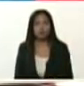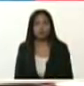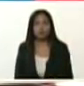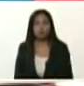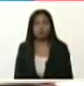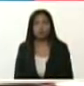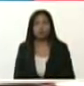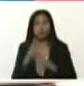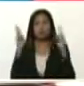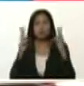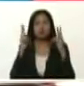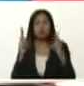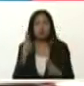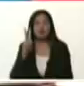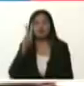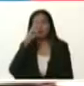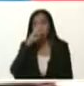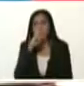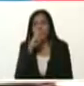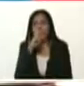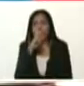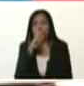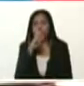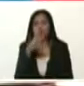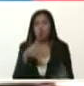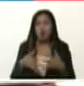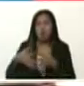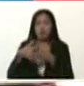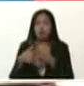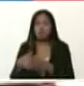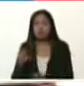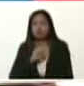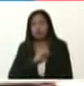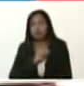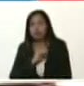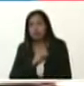Desde la victoria hace 2 años, el imperialismo cogió miedo.